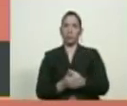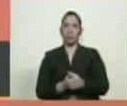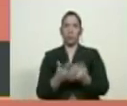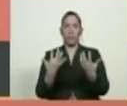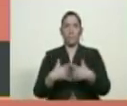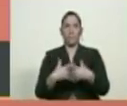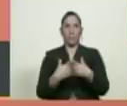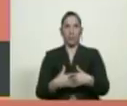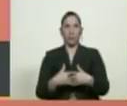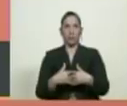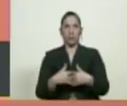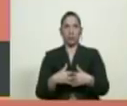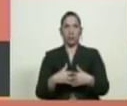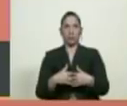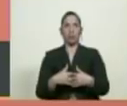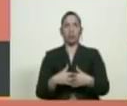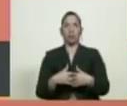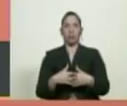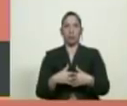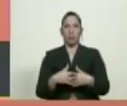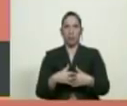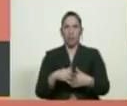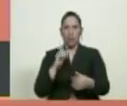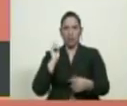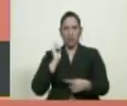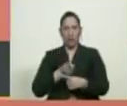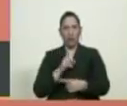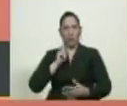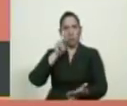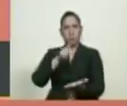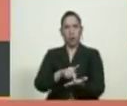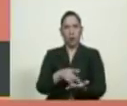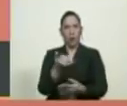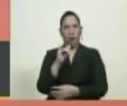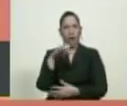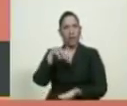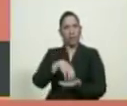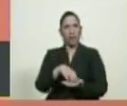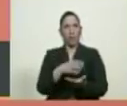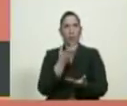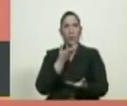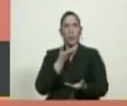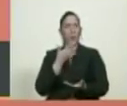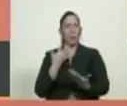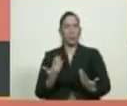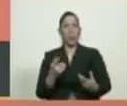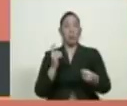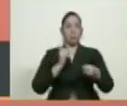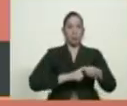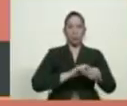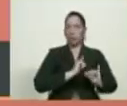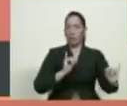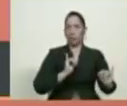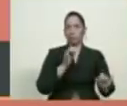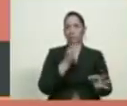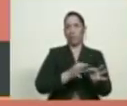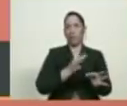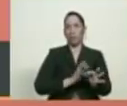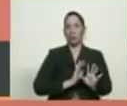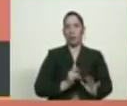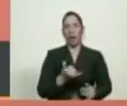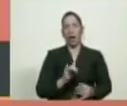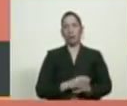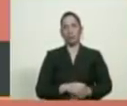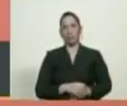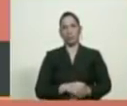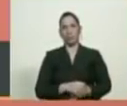ese sentido intervendrán. ¿Qué tiene el Estado? Pues su economía anclada en el petro, en el ecosistema del